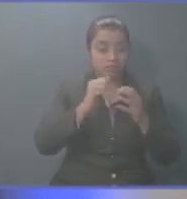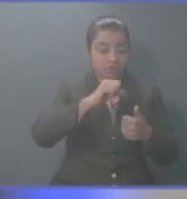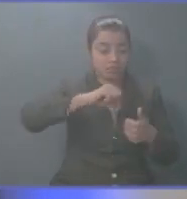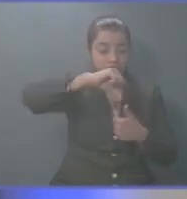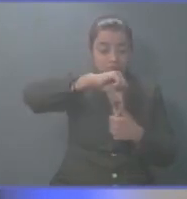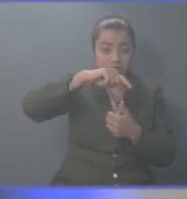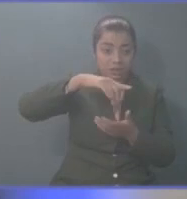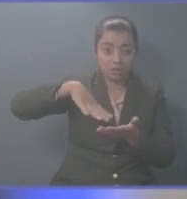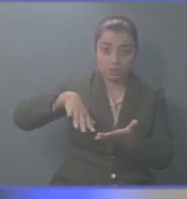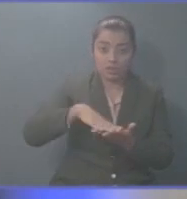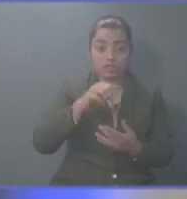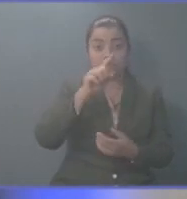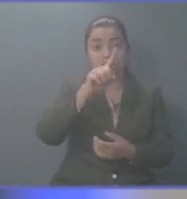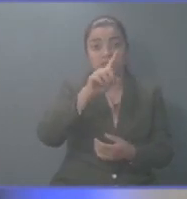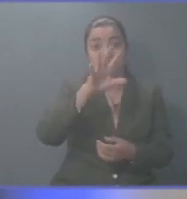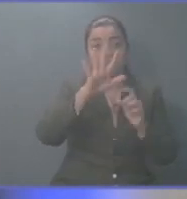de 160,000